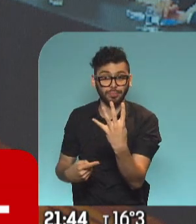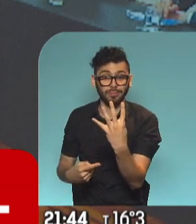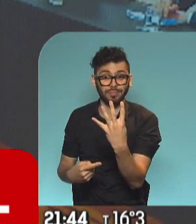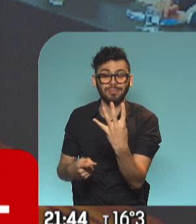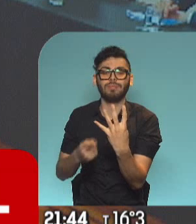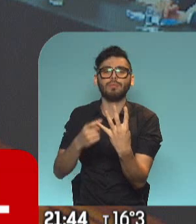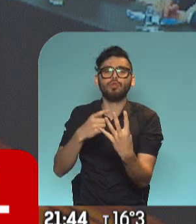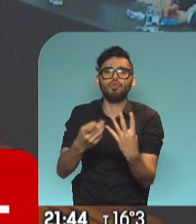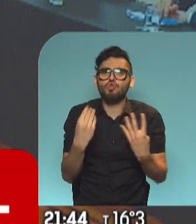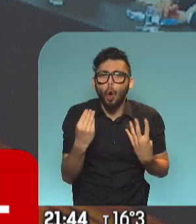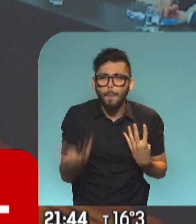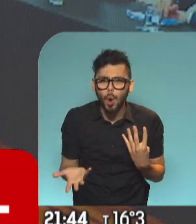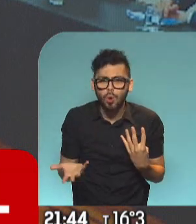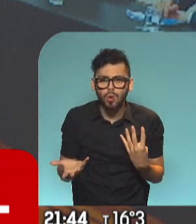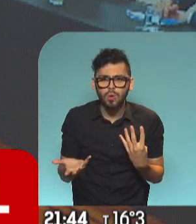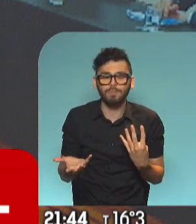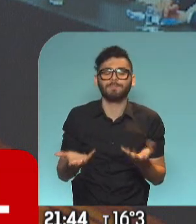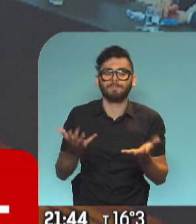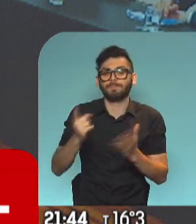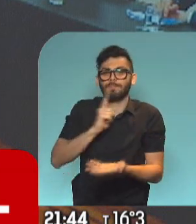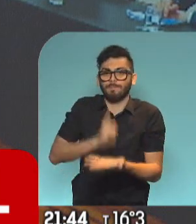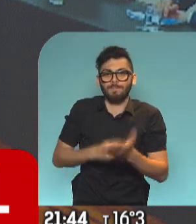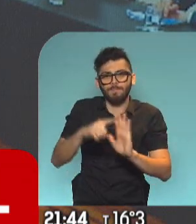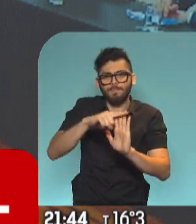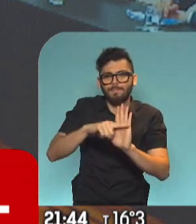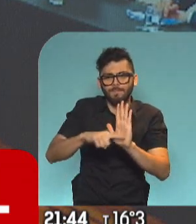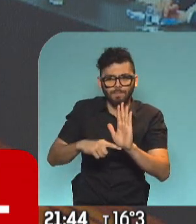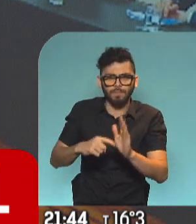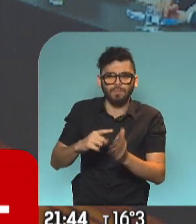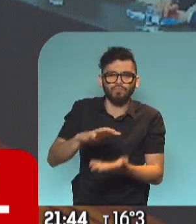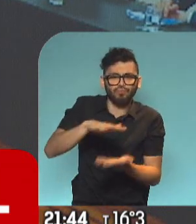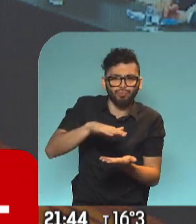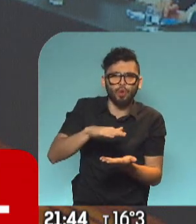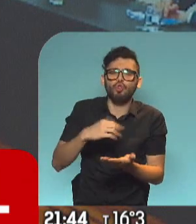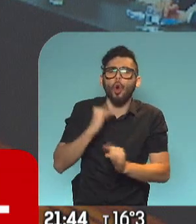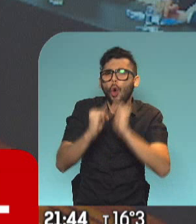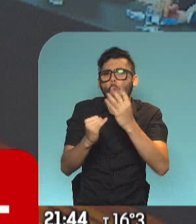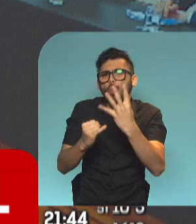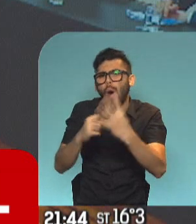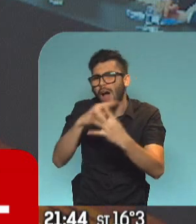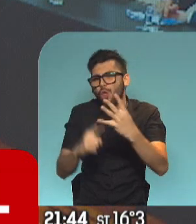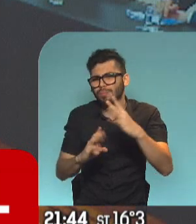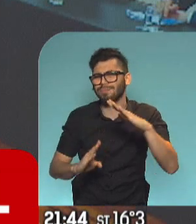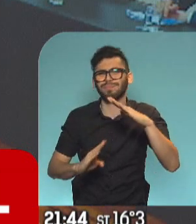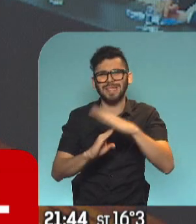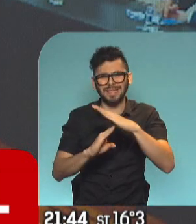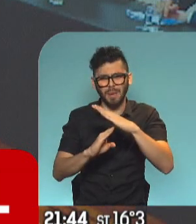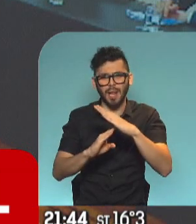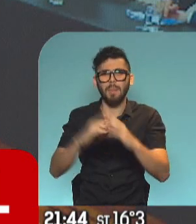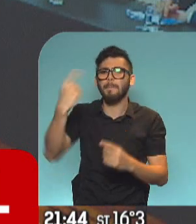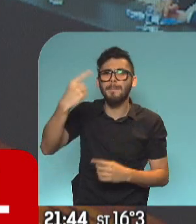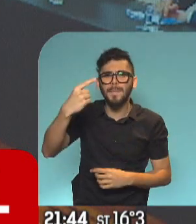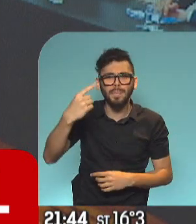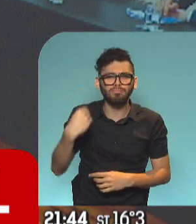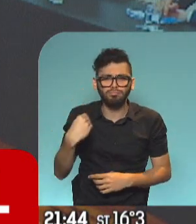Bueno, varias medidas, como te decía recién, batería de medidas. Te explico cuatro que son, si querés, las principales. Lo primero es